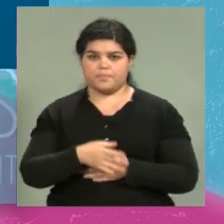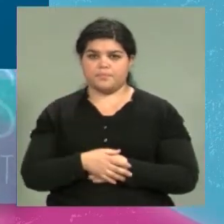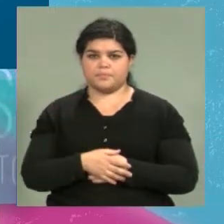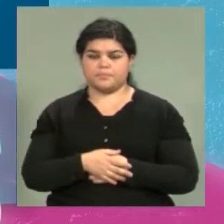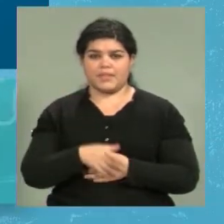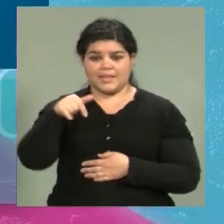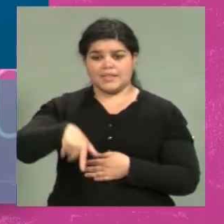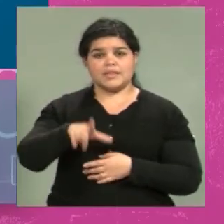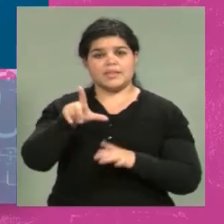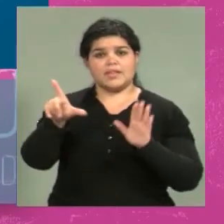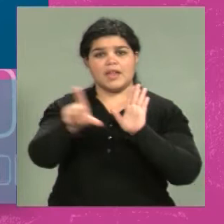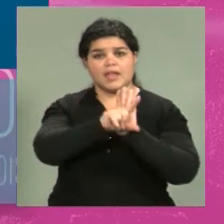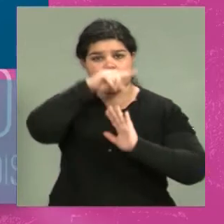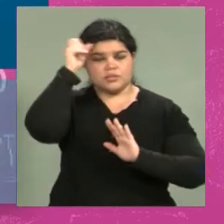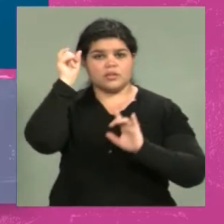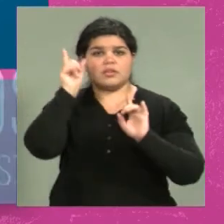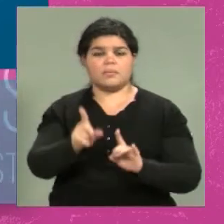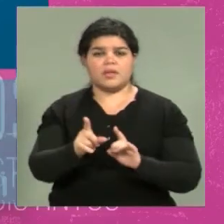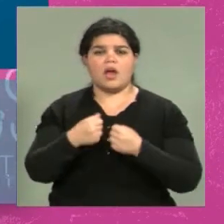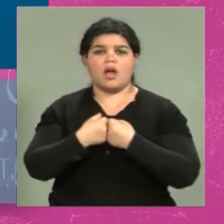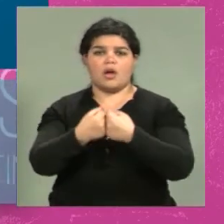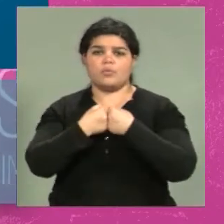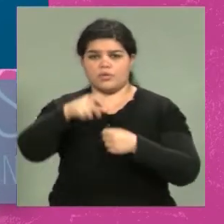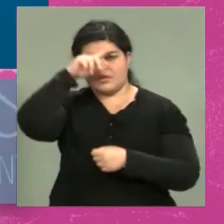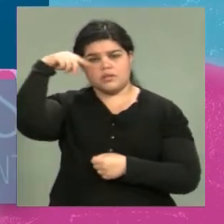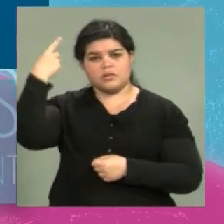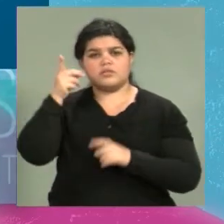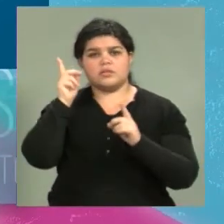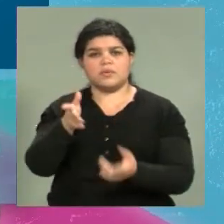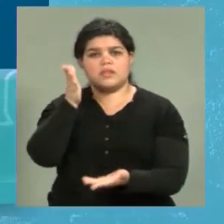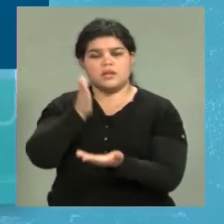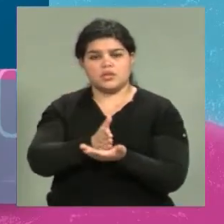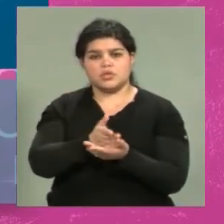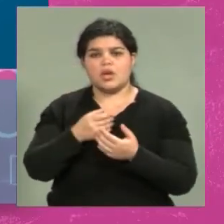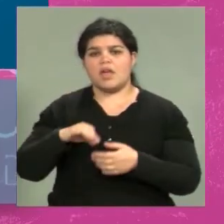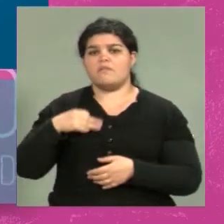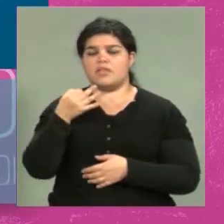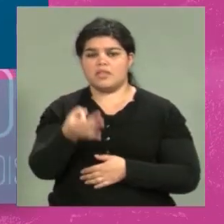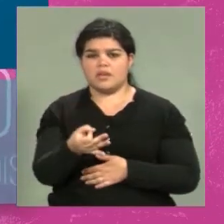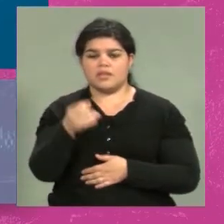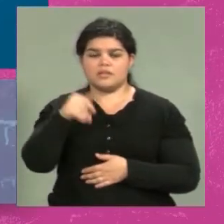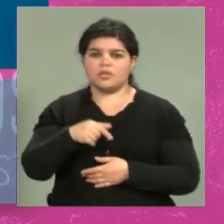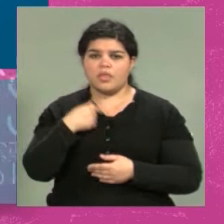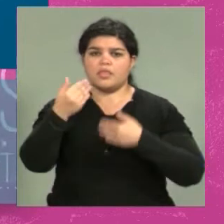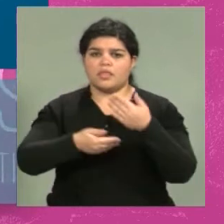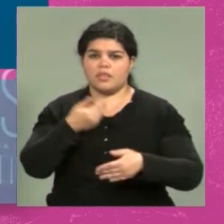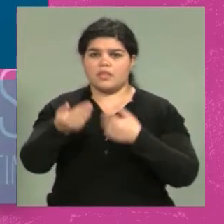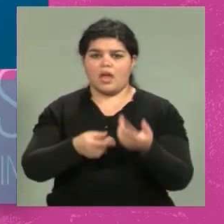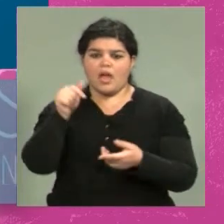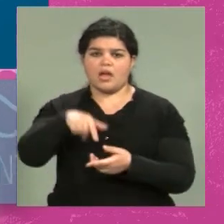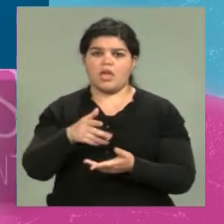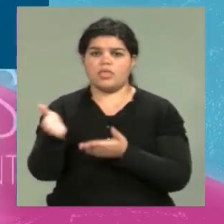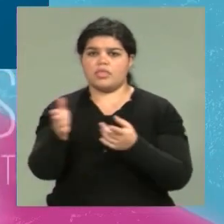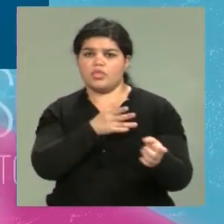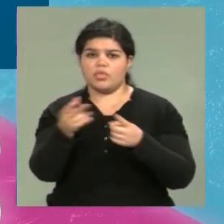ley nacional, sino también en los tratados internacionales que establecen el derecho a la vida. Digamos, y es un ejercicio. Yo creo que hay dos planos en esto. Uno